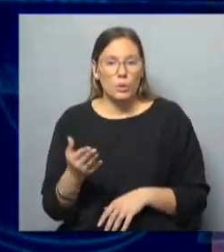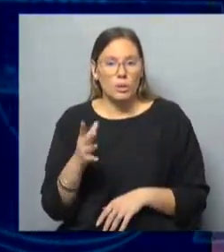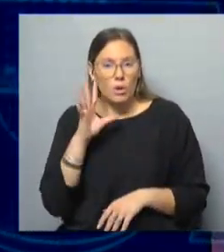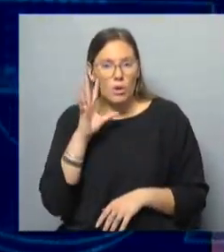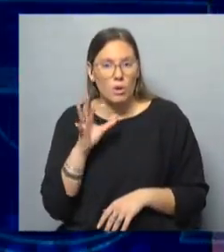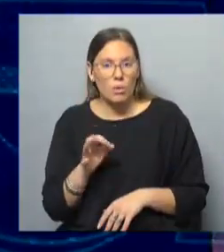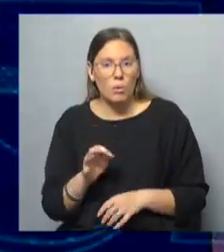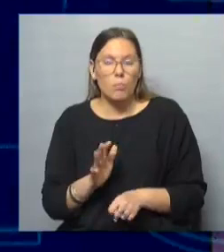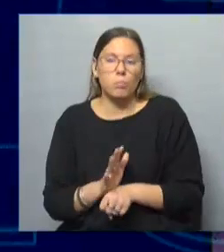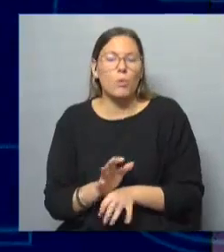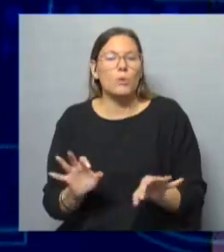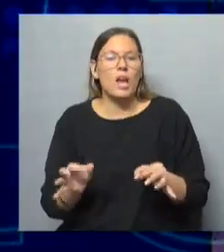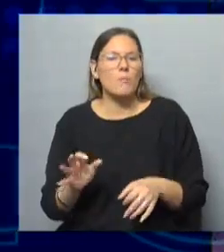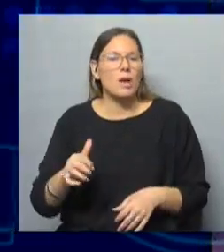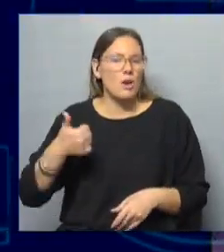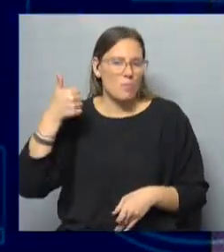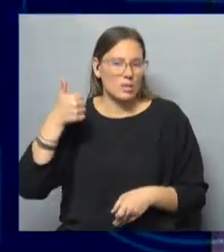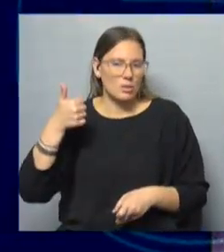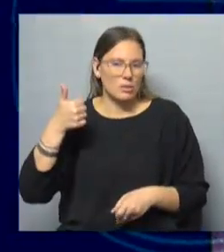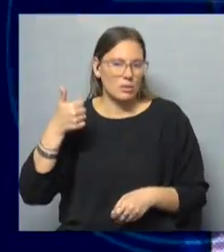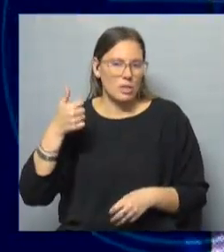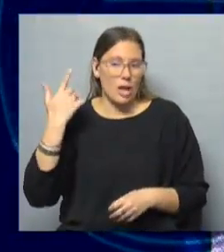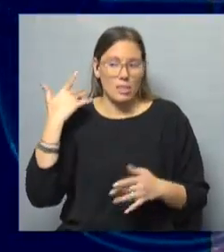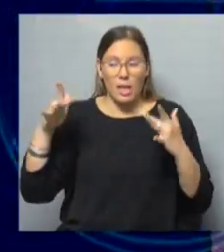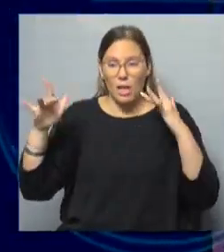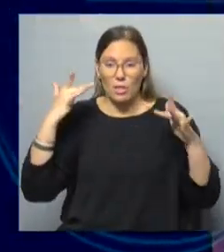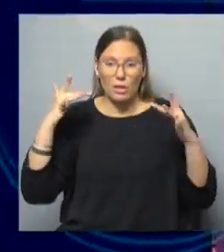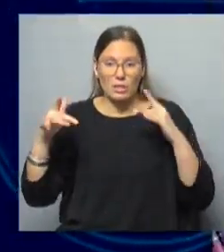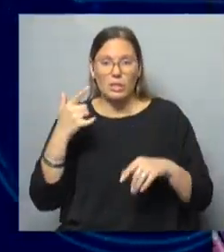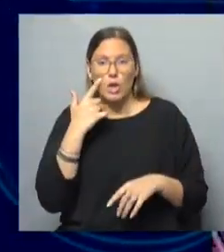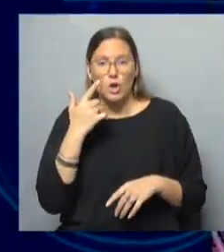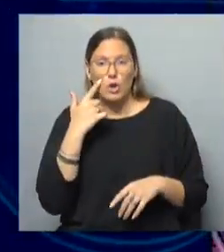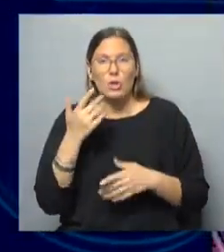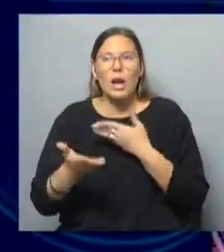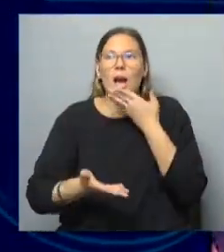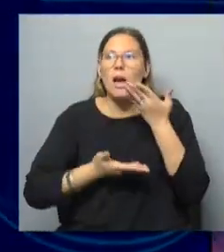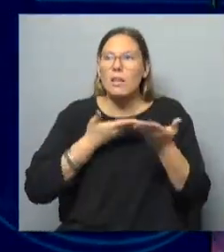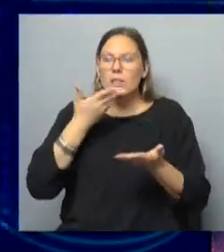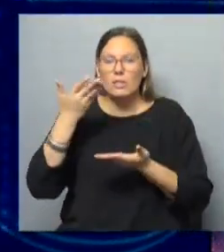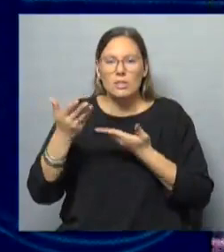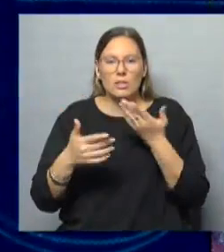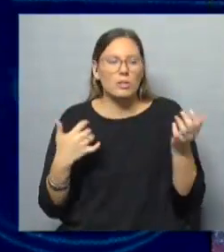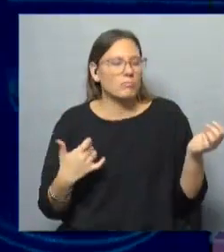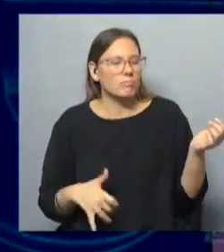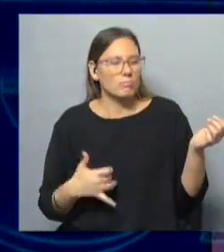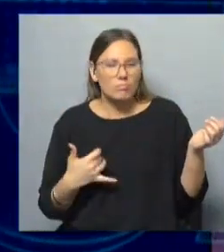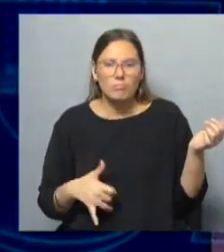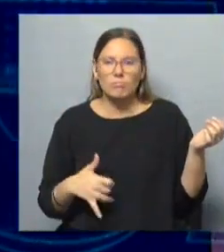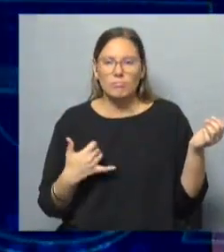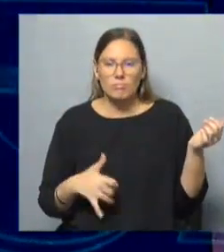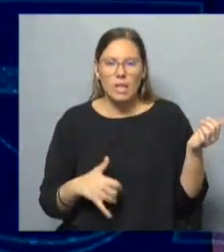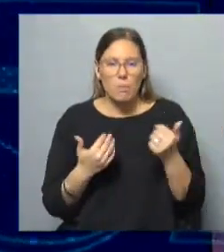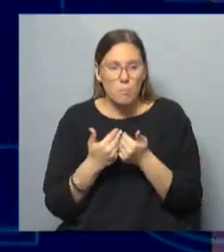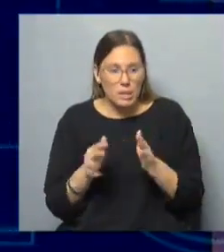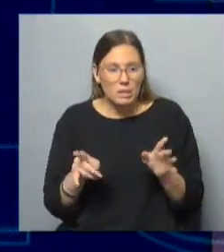considero un hermano mayor. Siendo adolescente conocí sus canciones, empecé a tocar la guitarra tocando sus